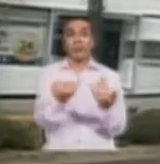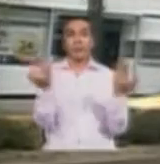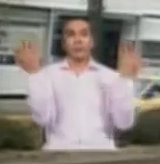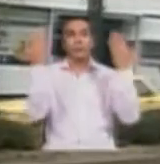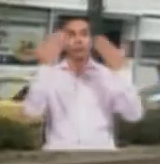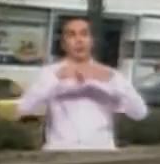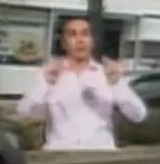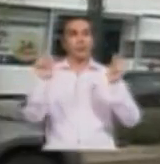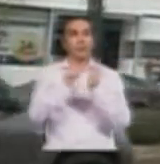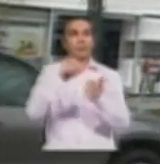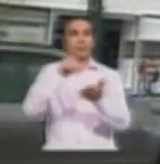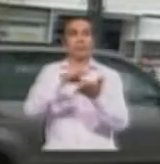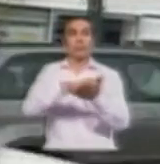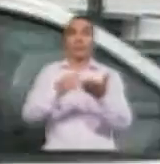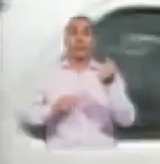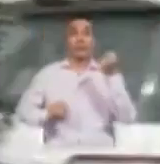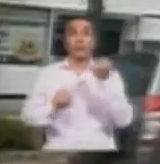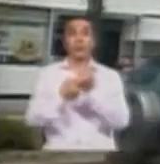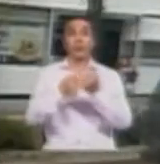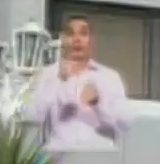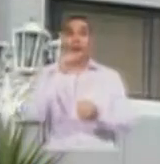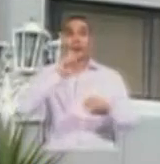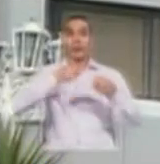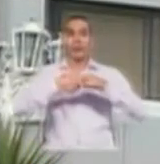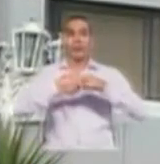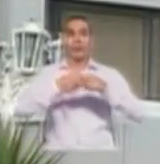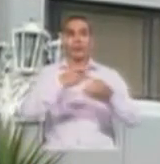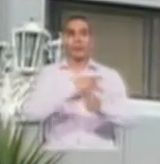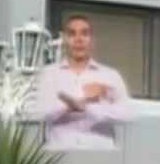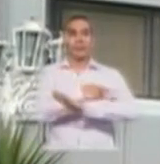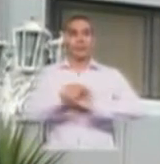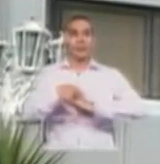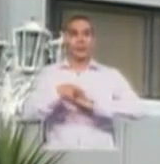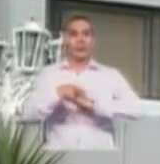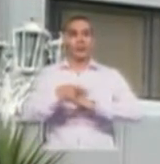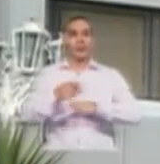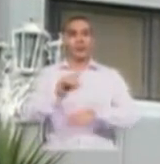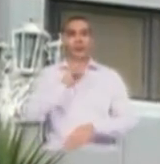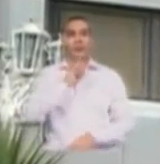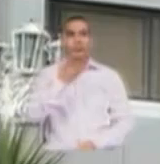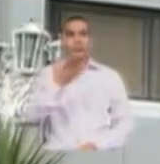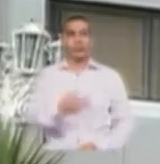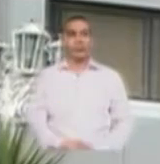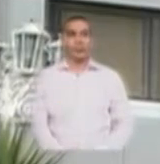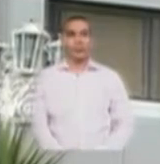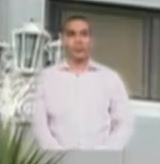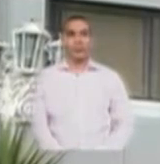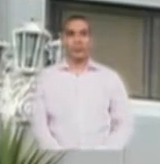con un dictamen favorable para los afectados por la petrolera estadounidense.